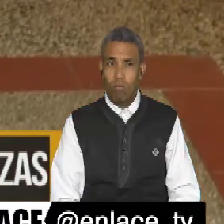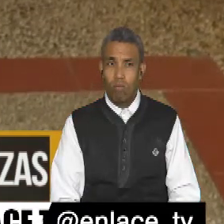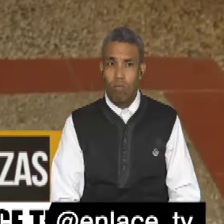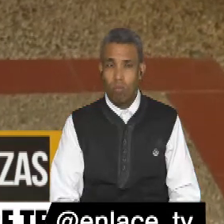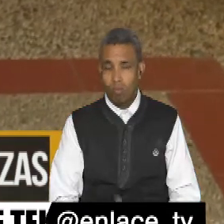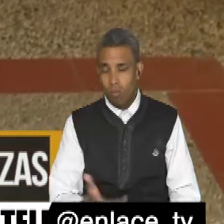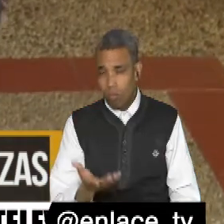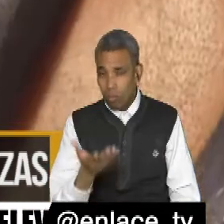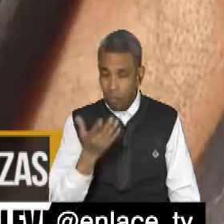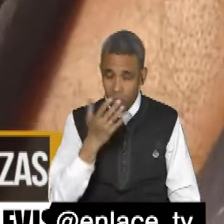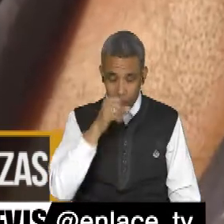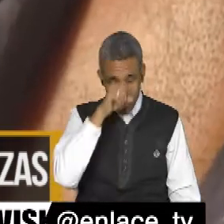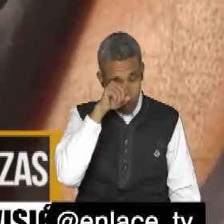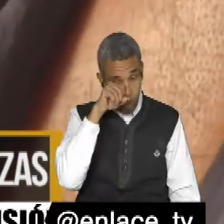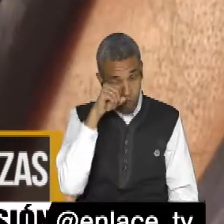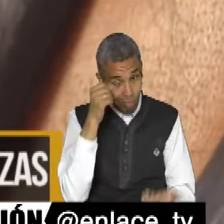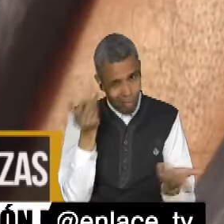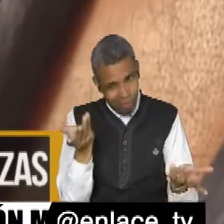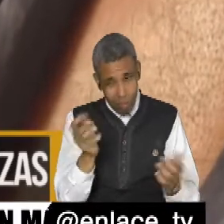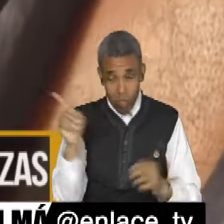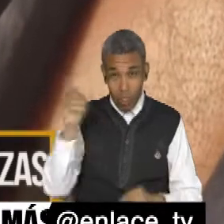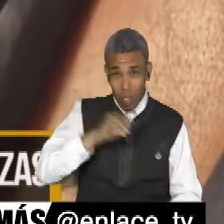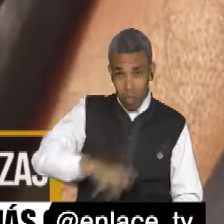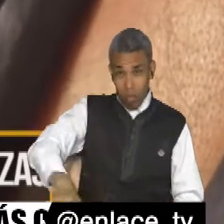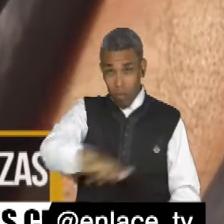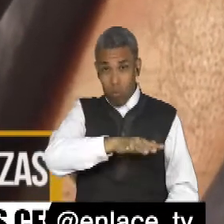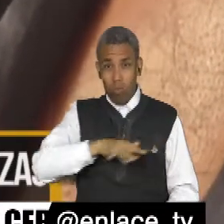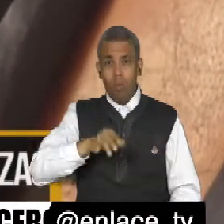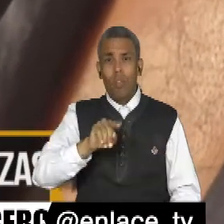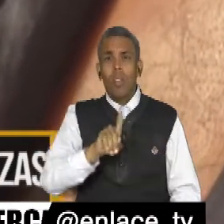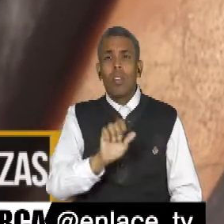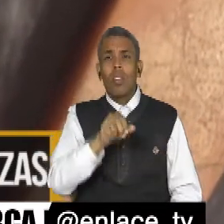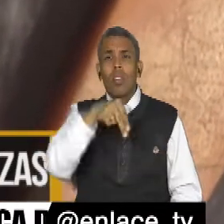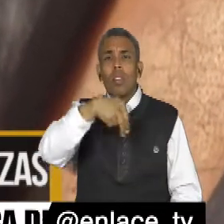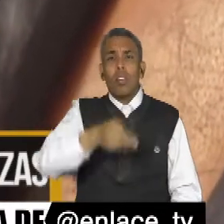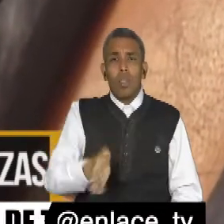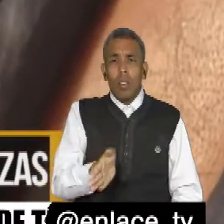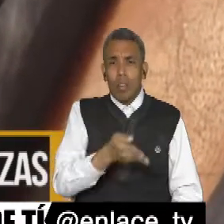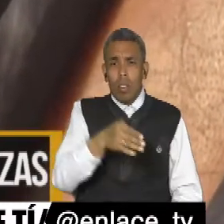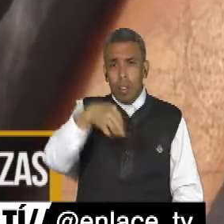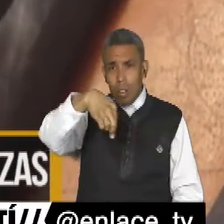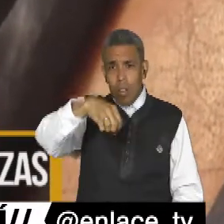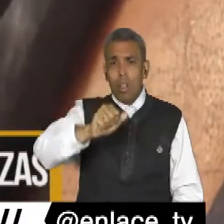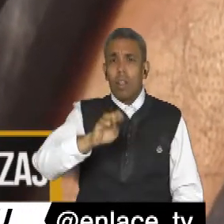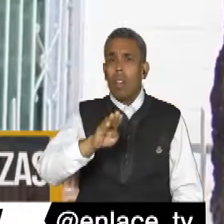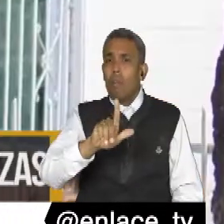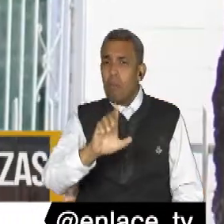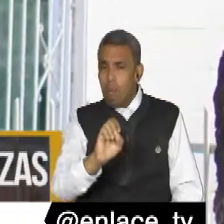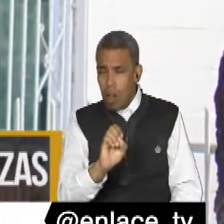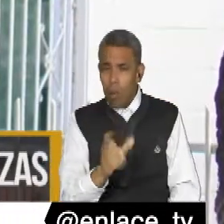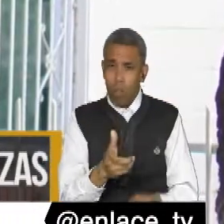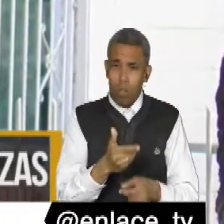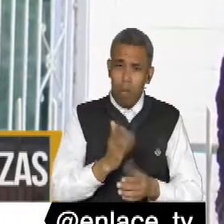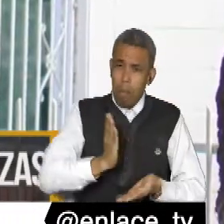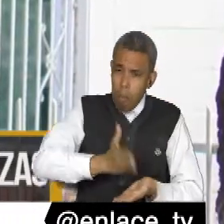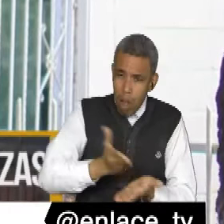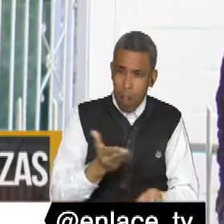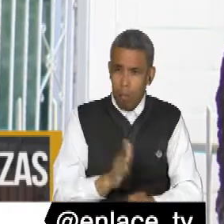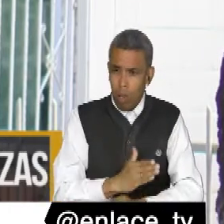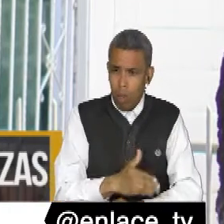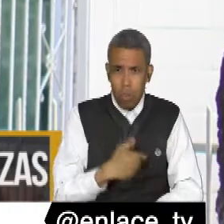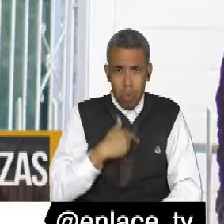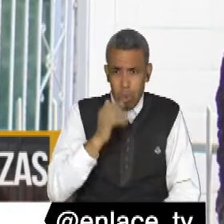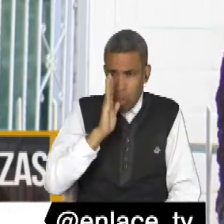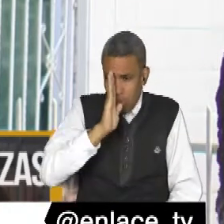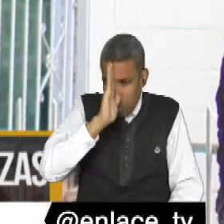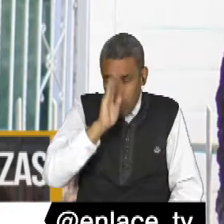a venir los conflictos que hay por allá y uno no está acostumbrado a estas cosas, pues, para decirle la verdad. En medio del procedimiento que